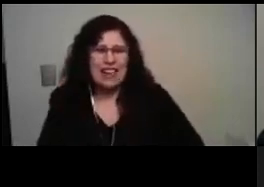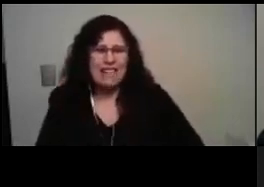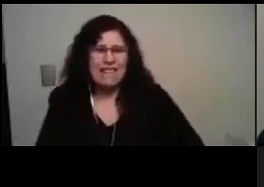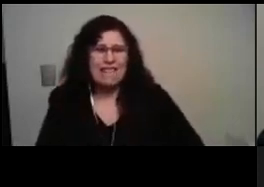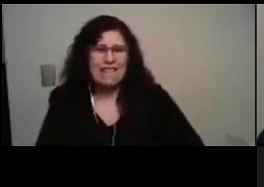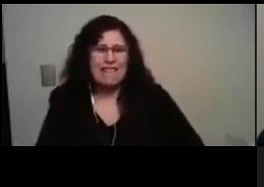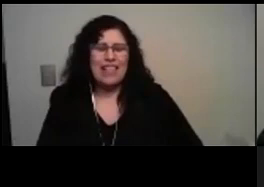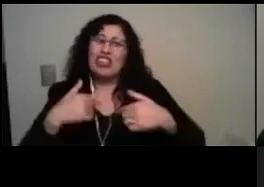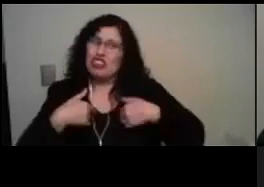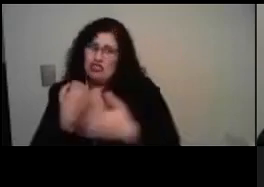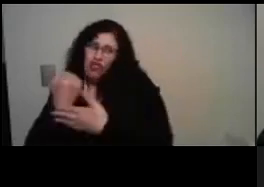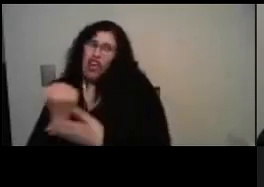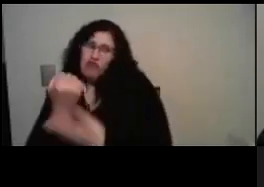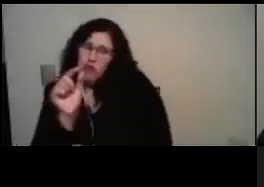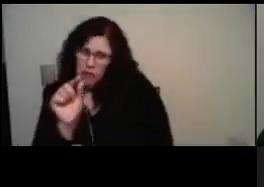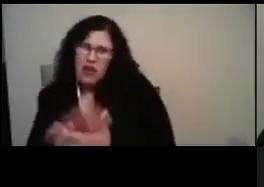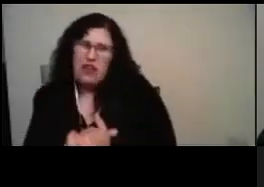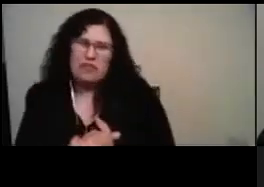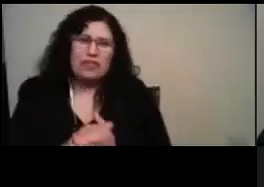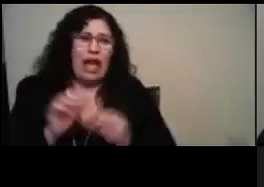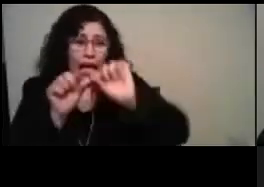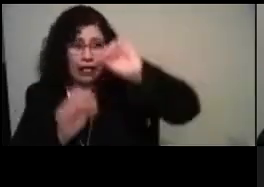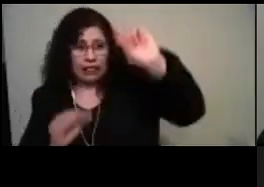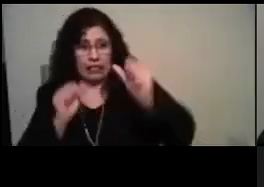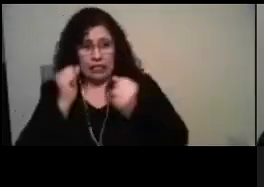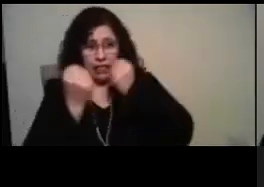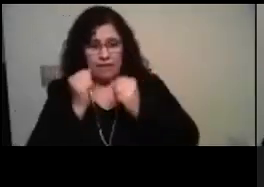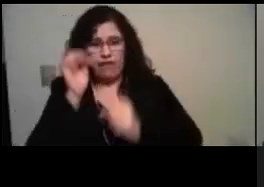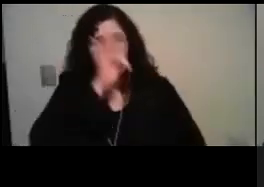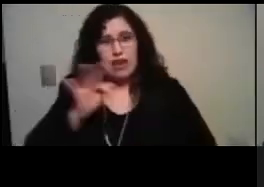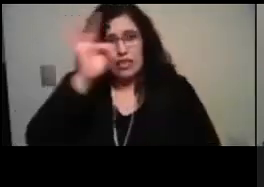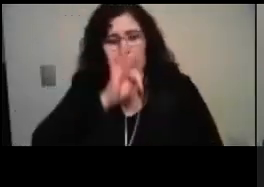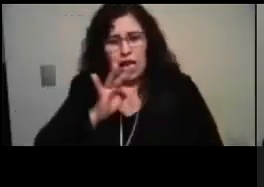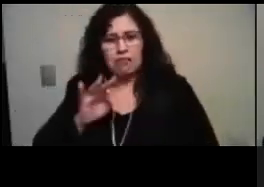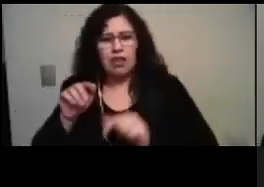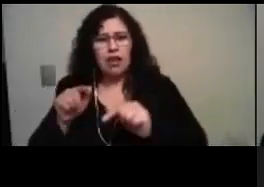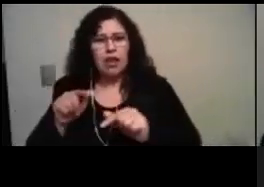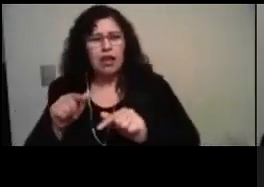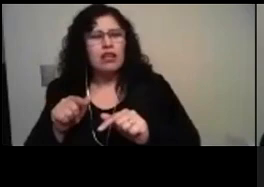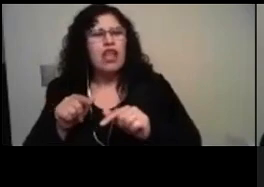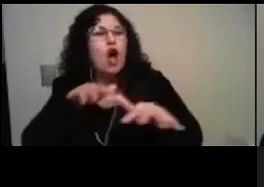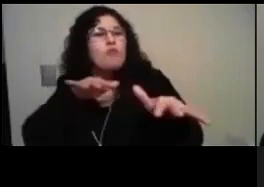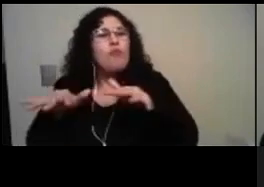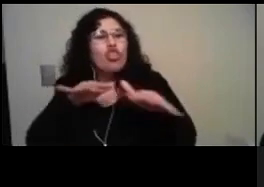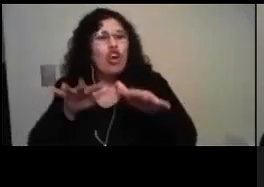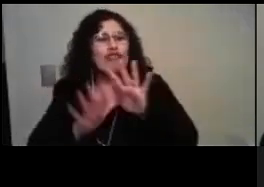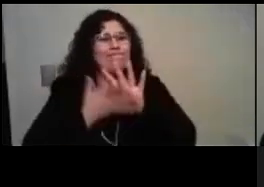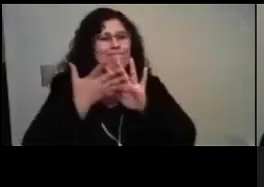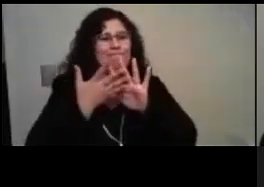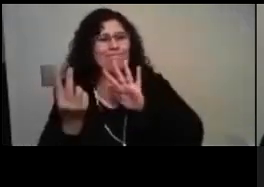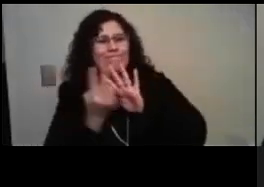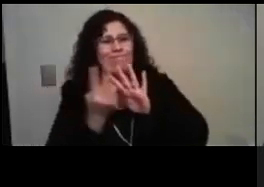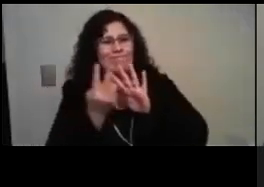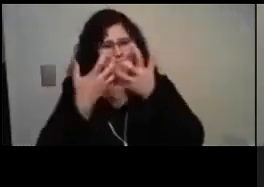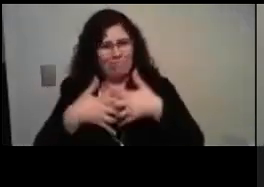Ya, a ver, los voy a ayudar un poquitito. El nervio facial es un nervio que es mixto, ya Mandibular. es motor y sensitivo, ¿ya? Y